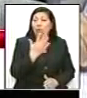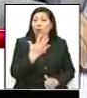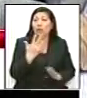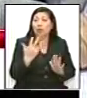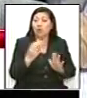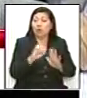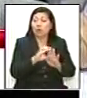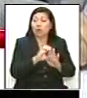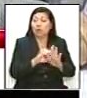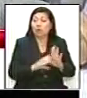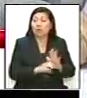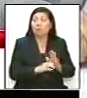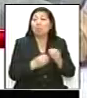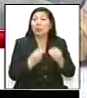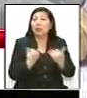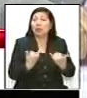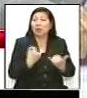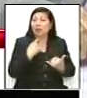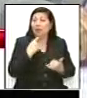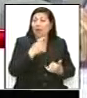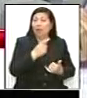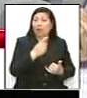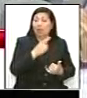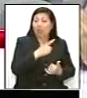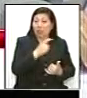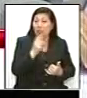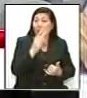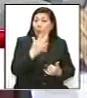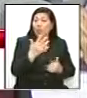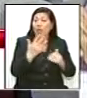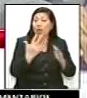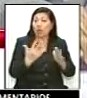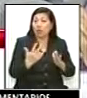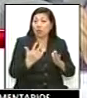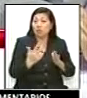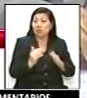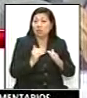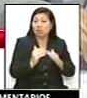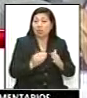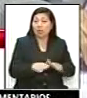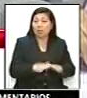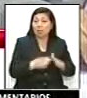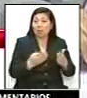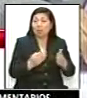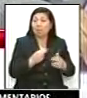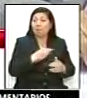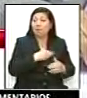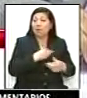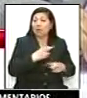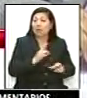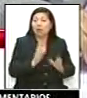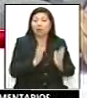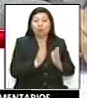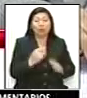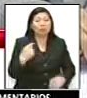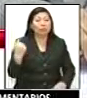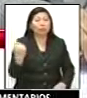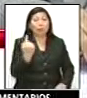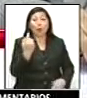de la Constitución. Porque además en el 158, en el párrafo de apertura, dice que el Ministerio Público es un órgano